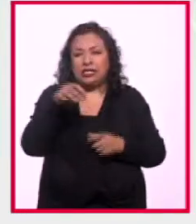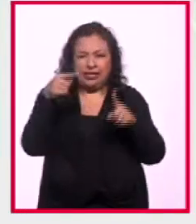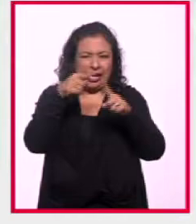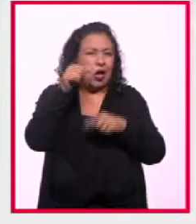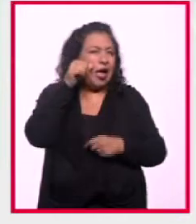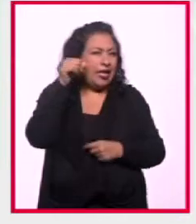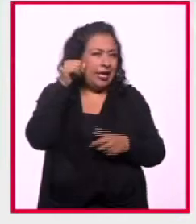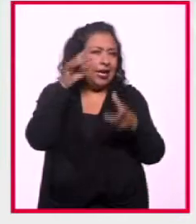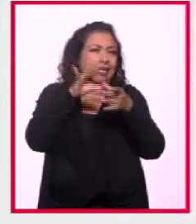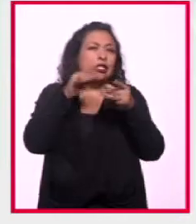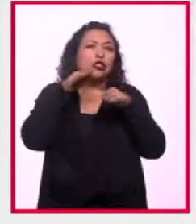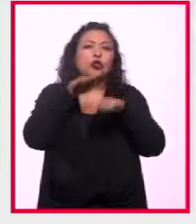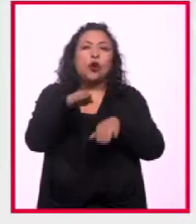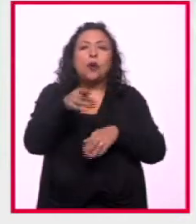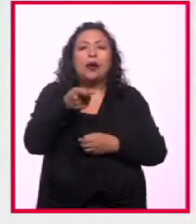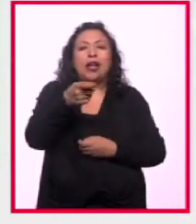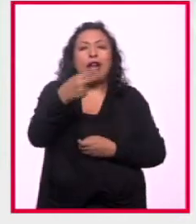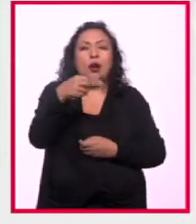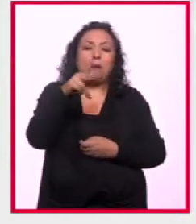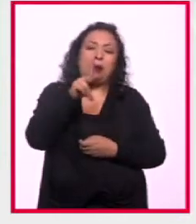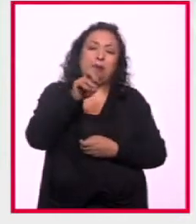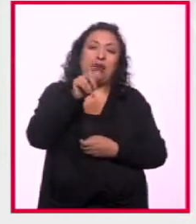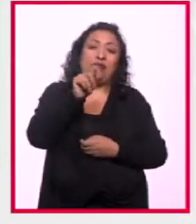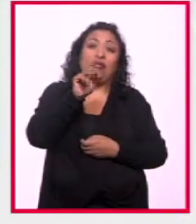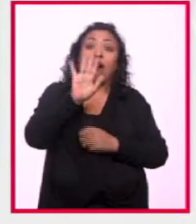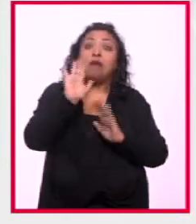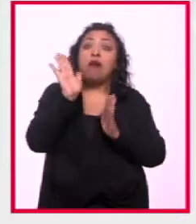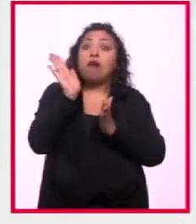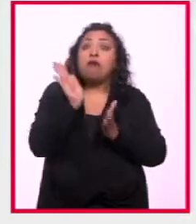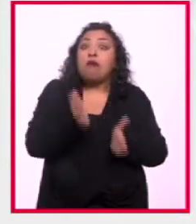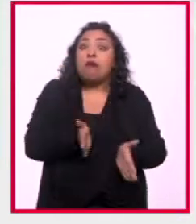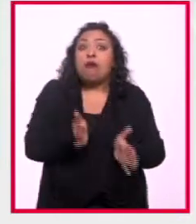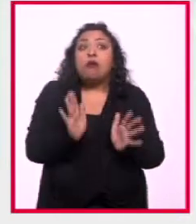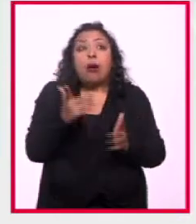les hablamos de petra y ya llegó